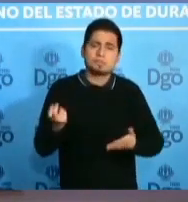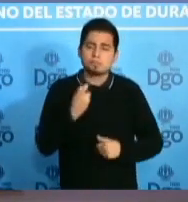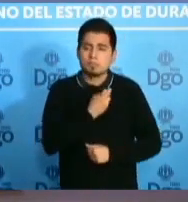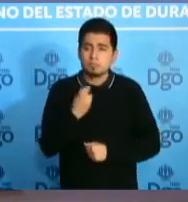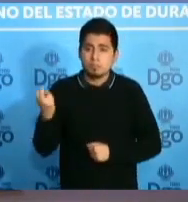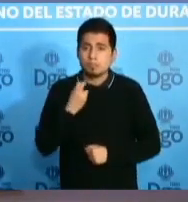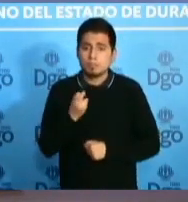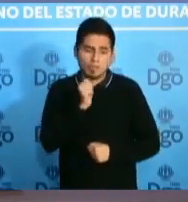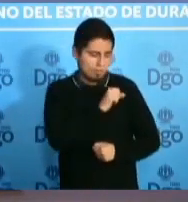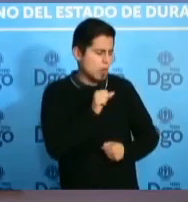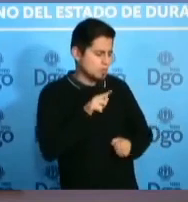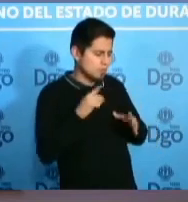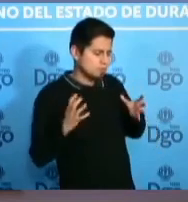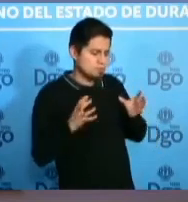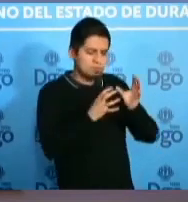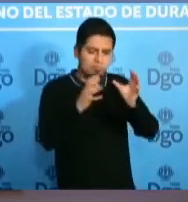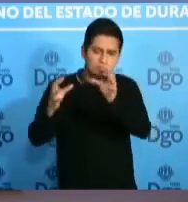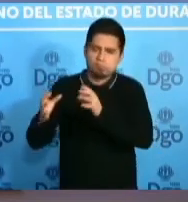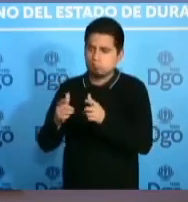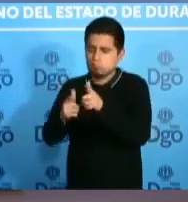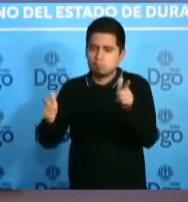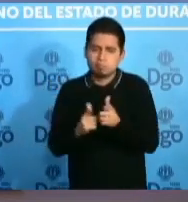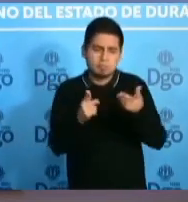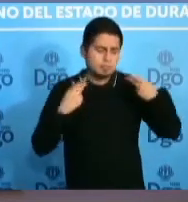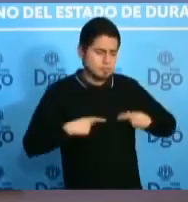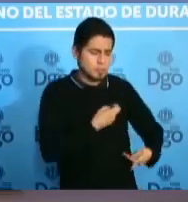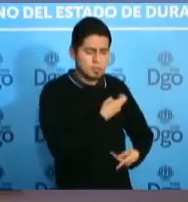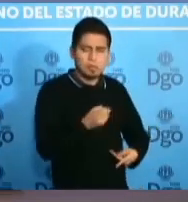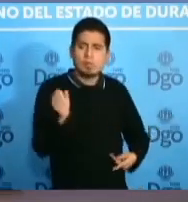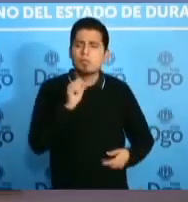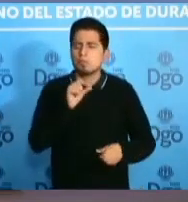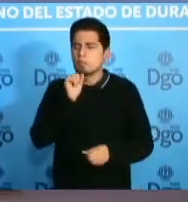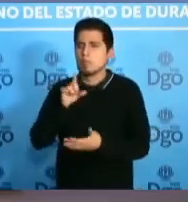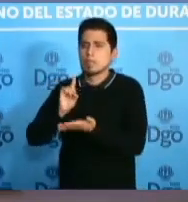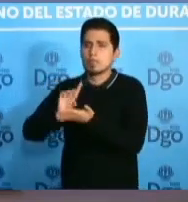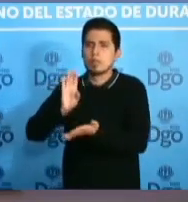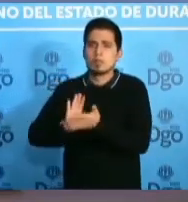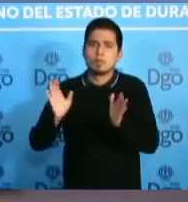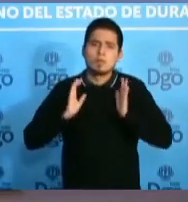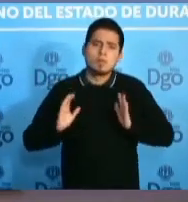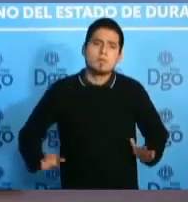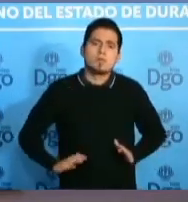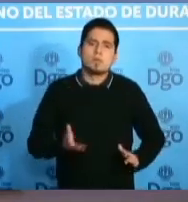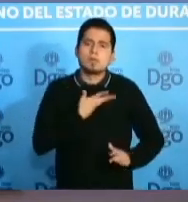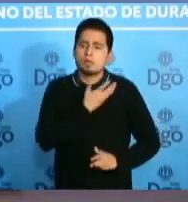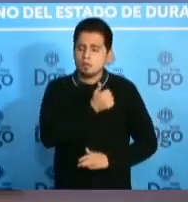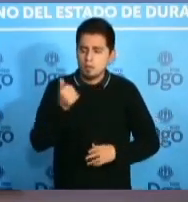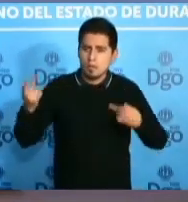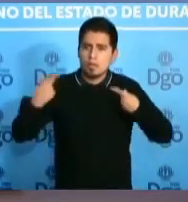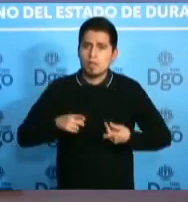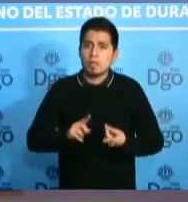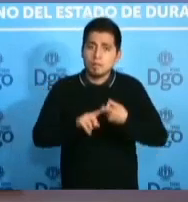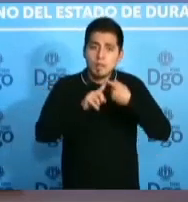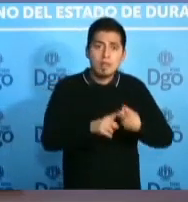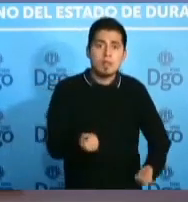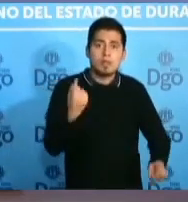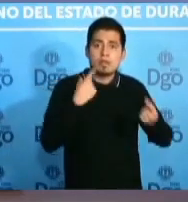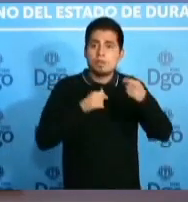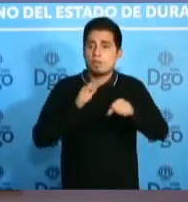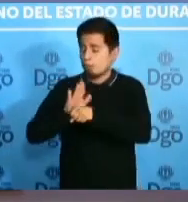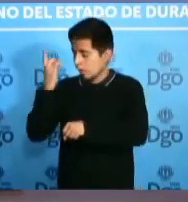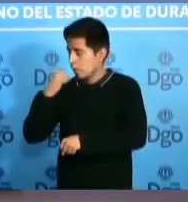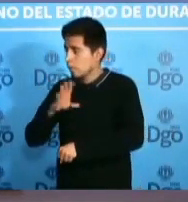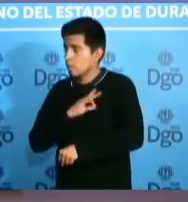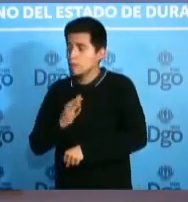entre estas personas pudiéramos mencionar aquellas que por su discapacidad física o motriz dependen de alguien más para realizar algunas